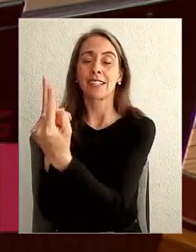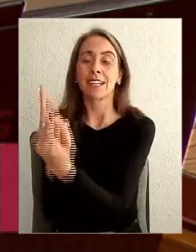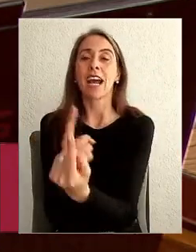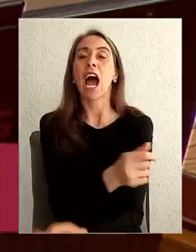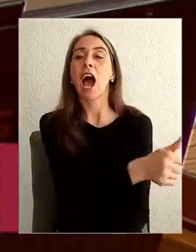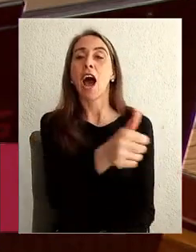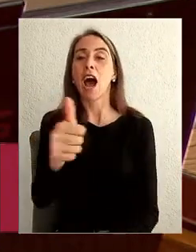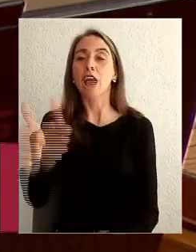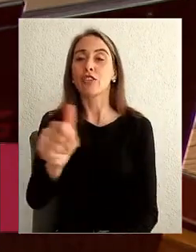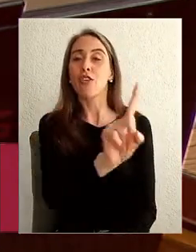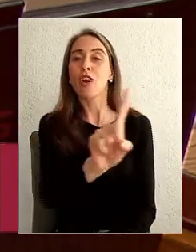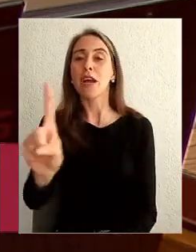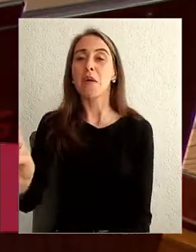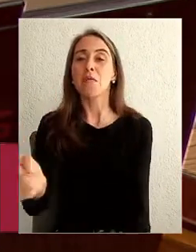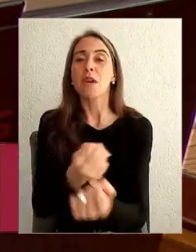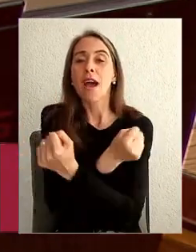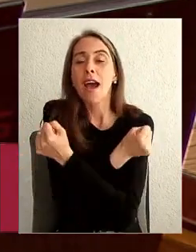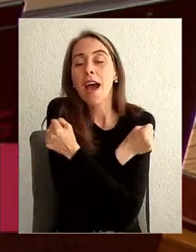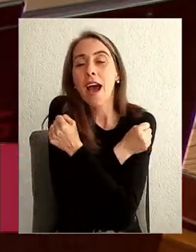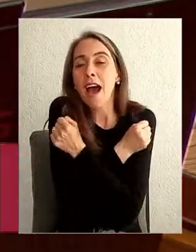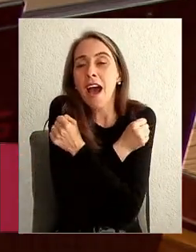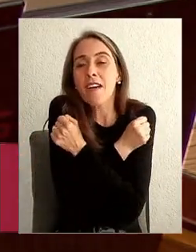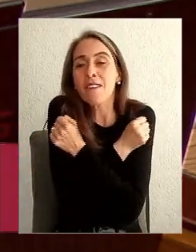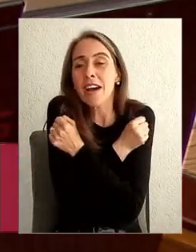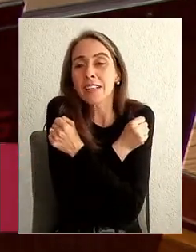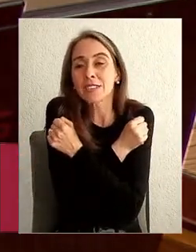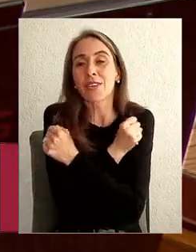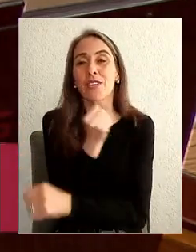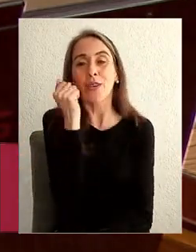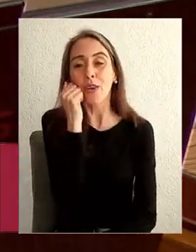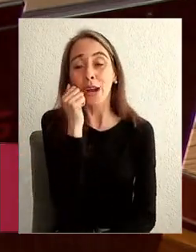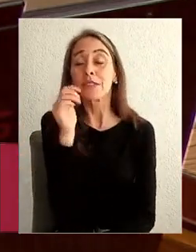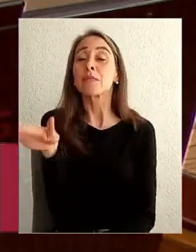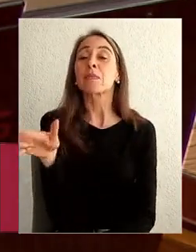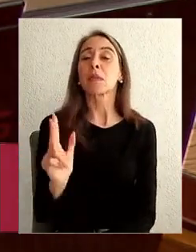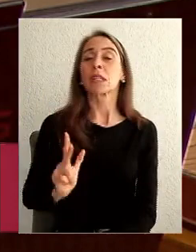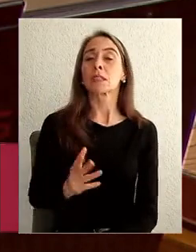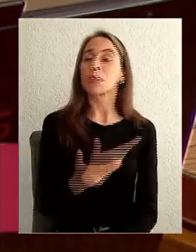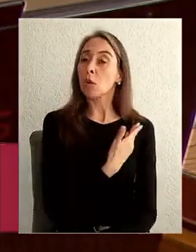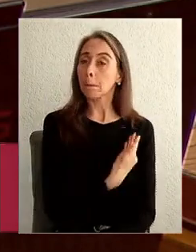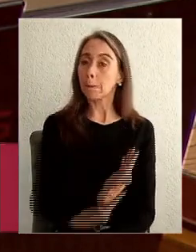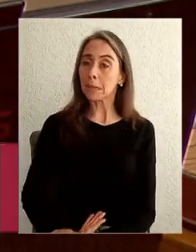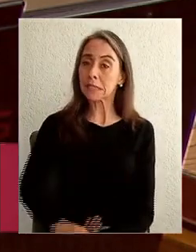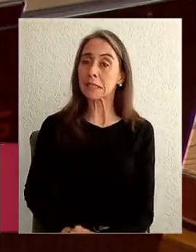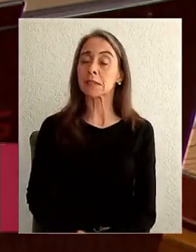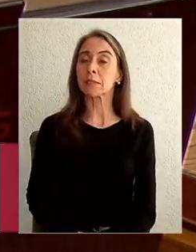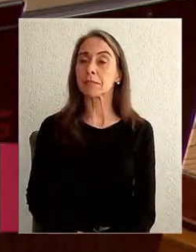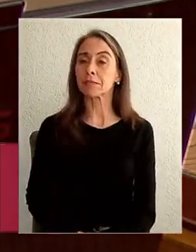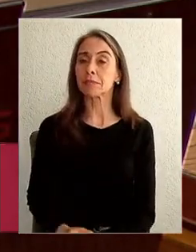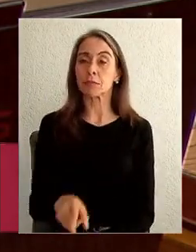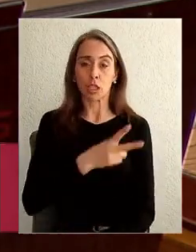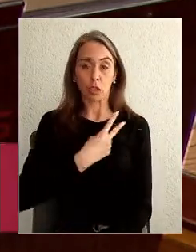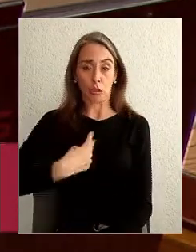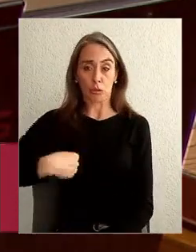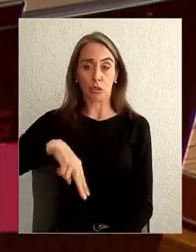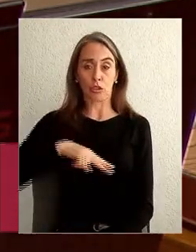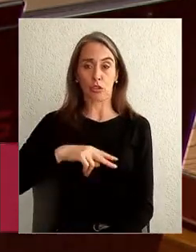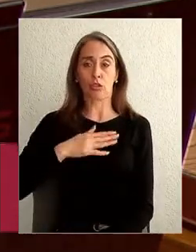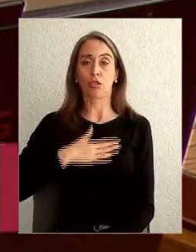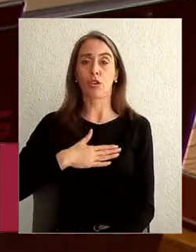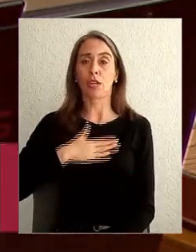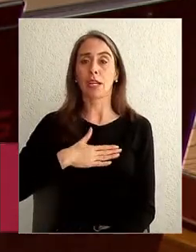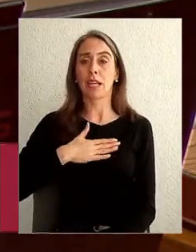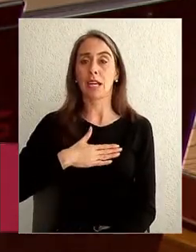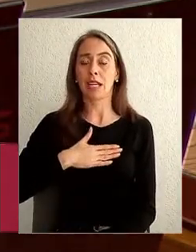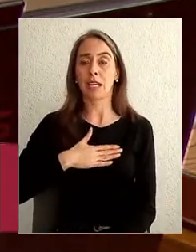ellos. Quiero hacer presente, señor presidente, que nosotros lo que quisiéramos es aprobar